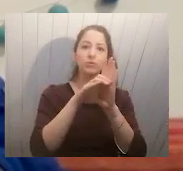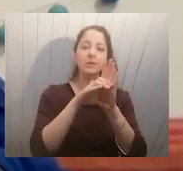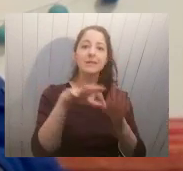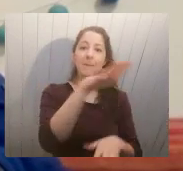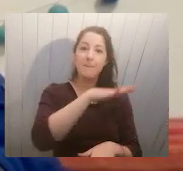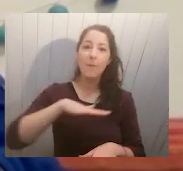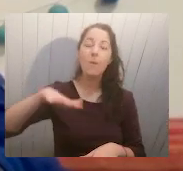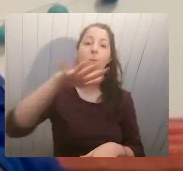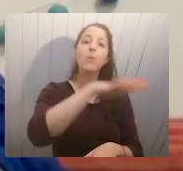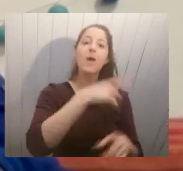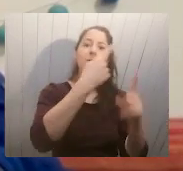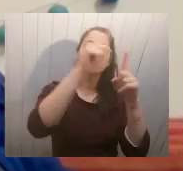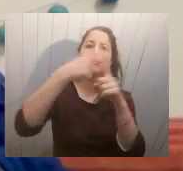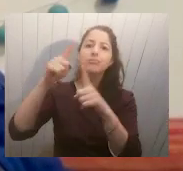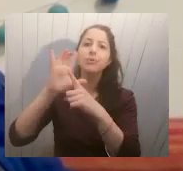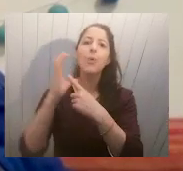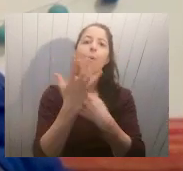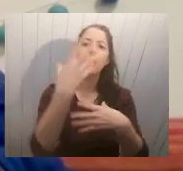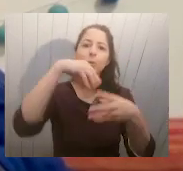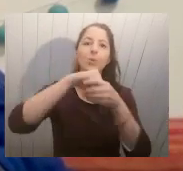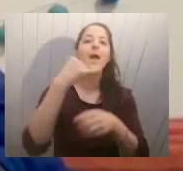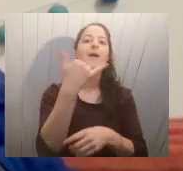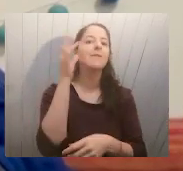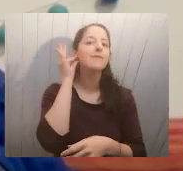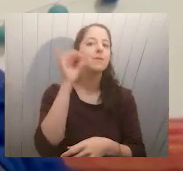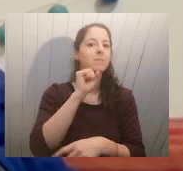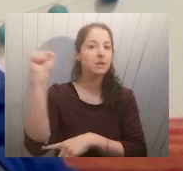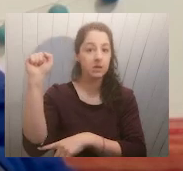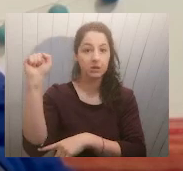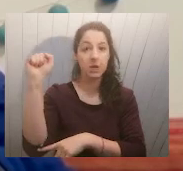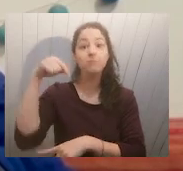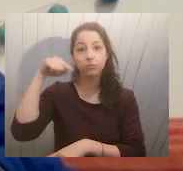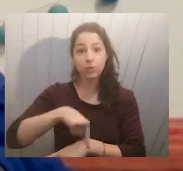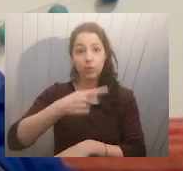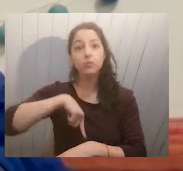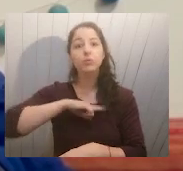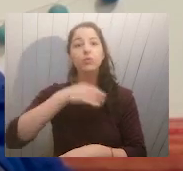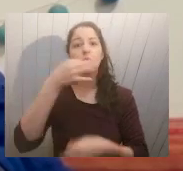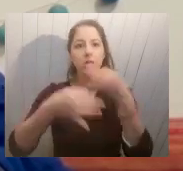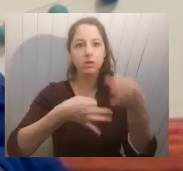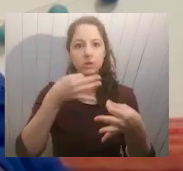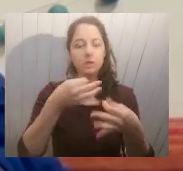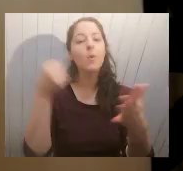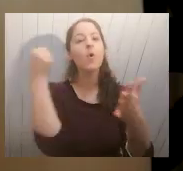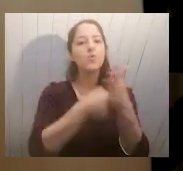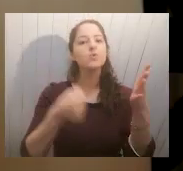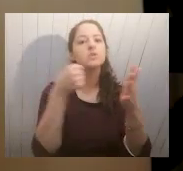popular, plurinacional y feminista. Hoy, en nuestra cuenta popular feminista, queremos